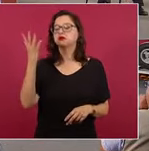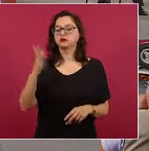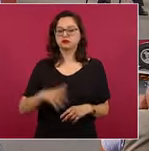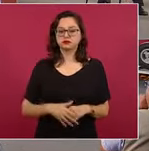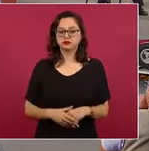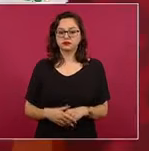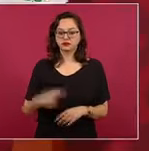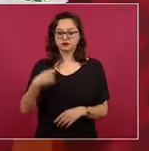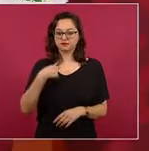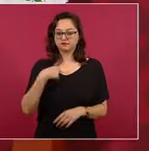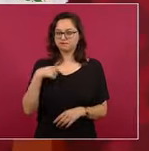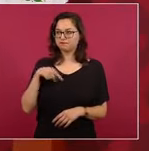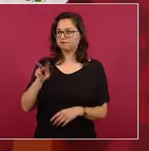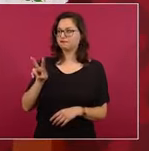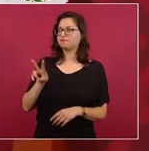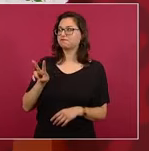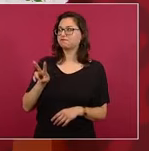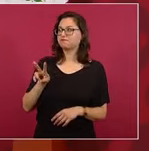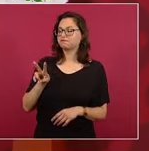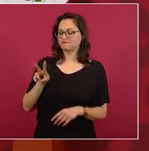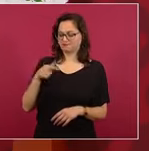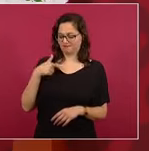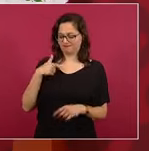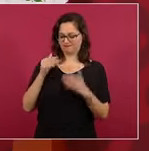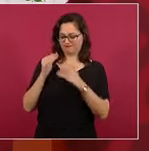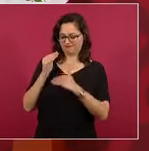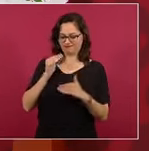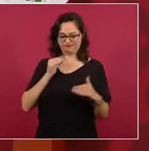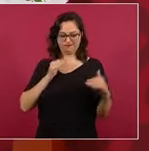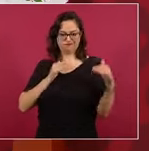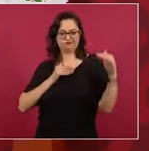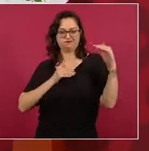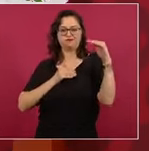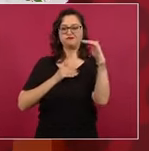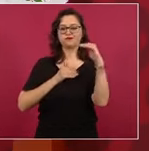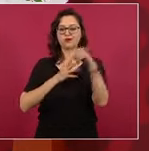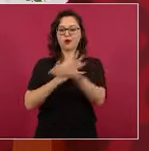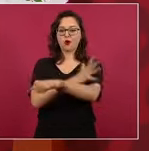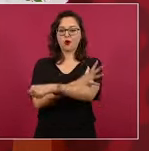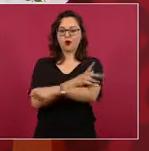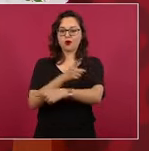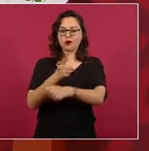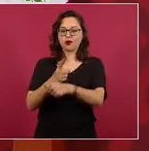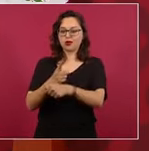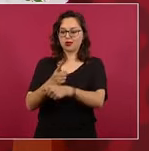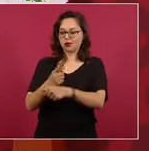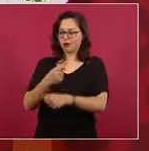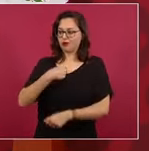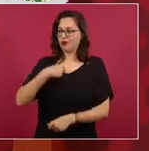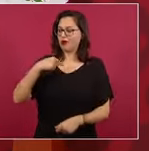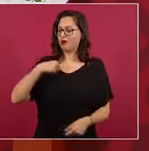desde lo alto de mi honradez y de mi legítimo orgullo.